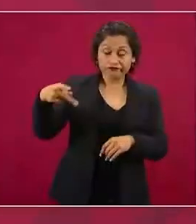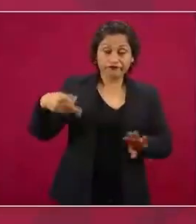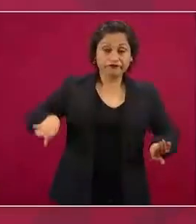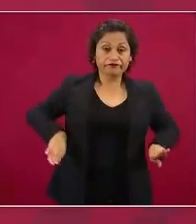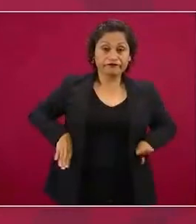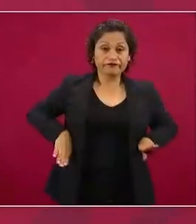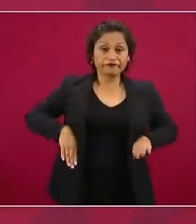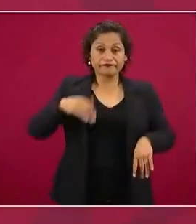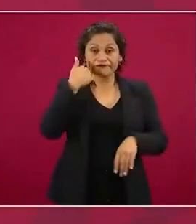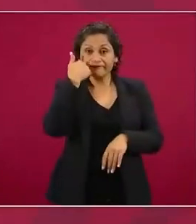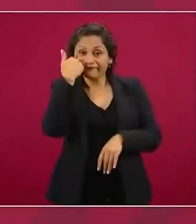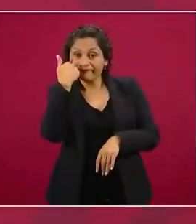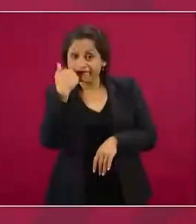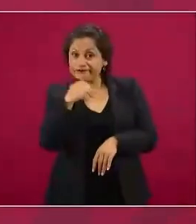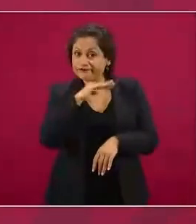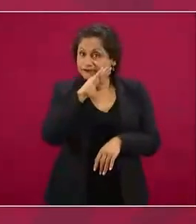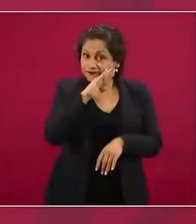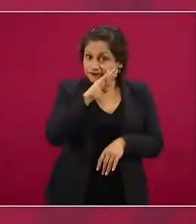lambiscones,